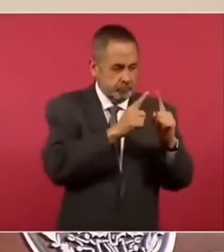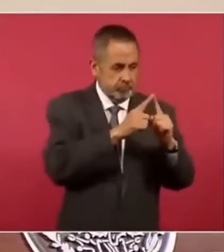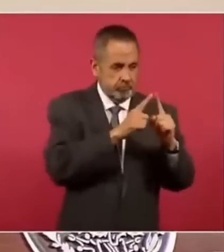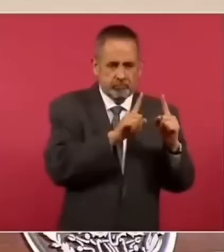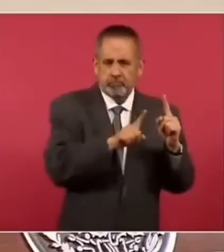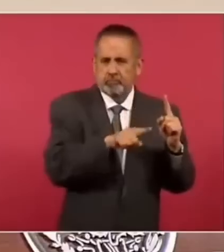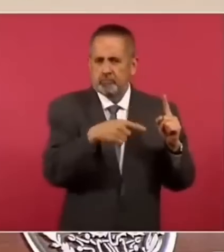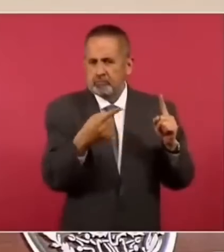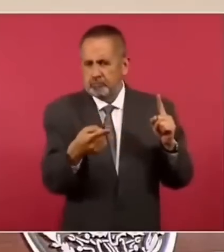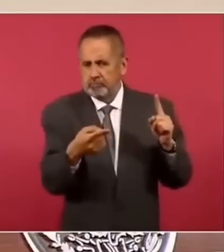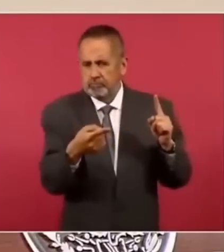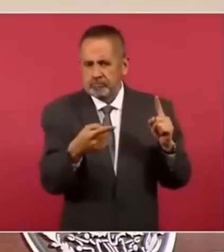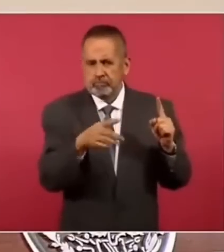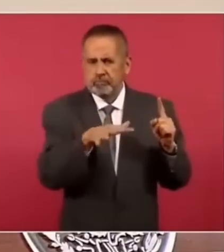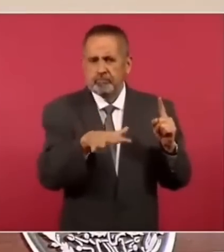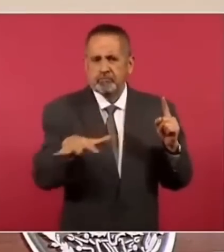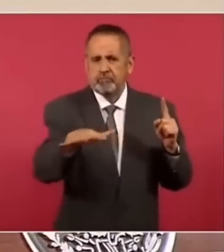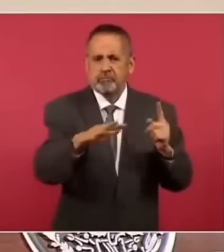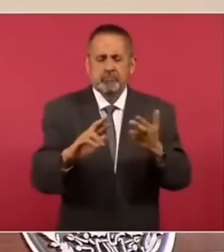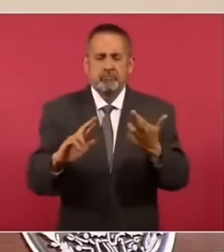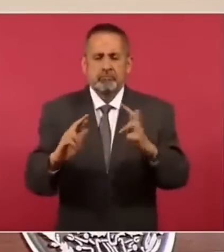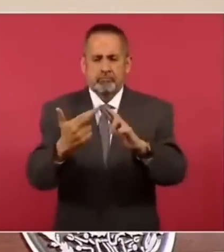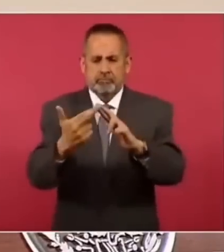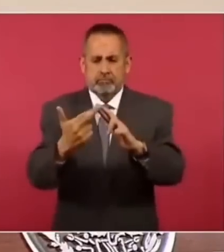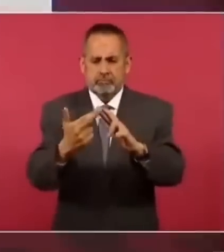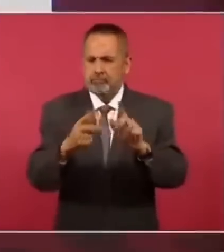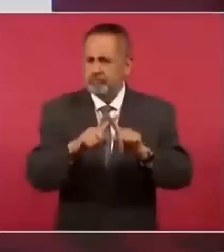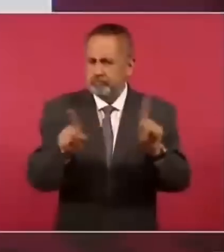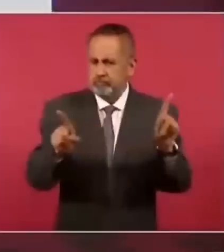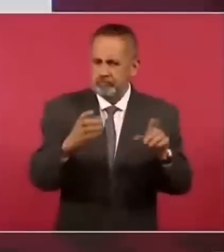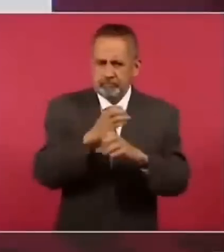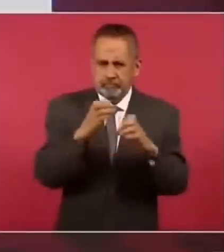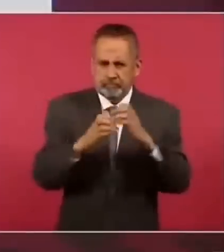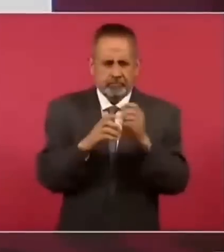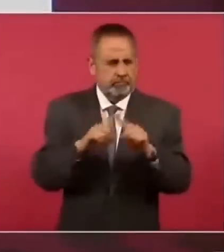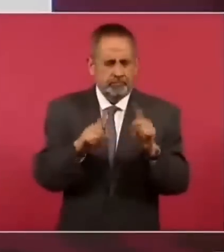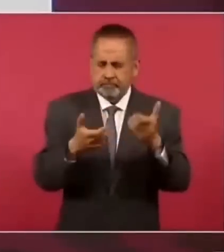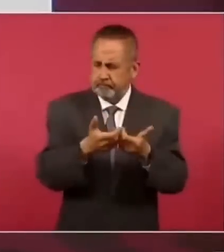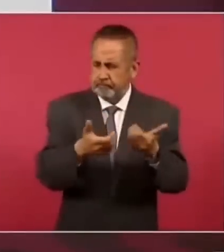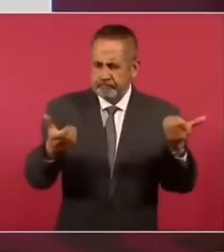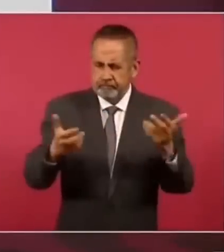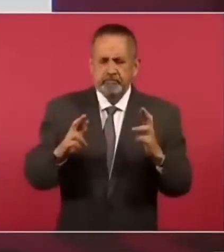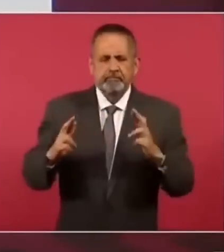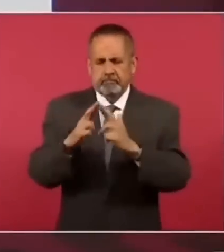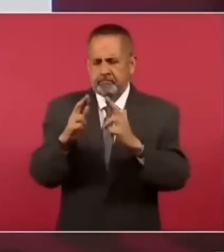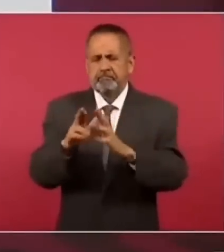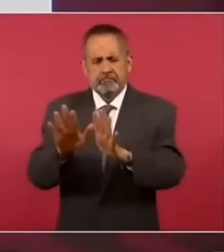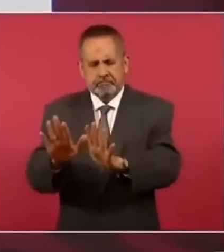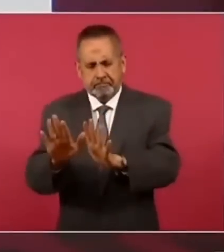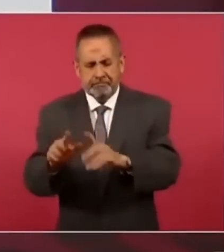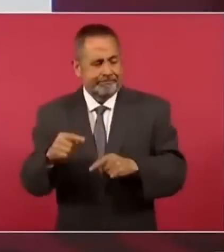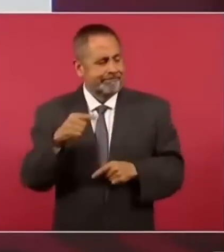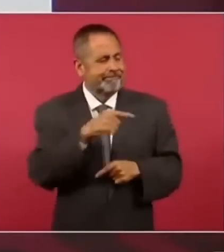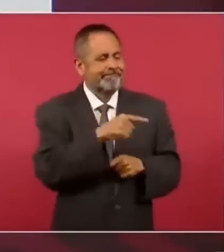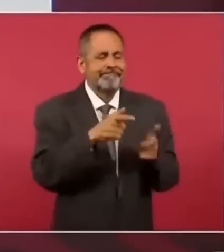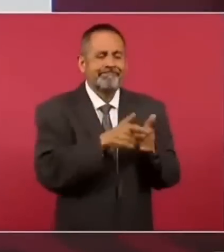de la religiosidad. Son cosas distintas. Juárez